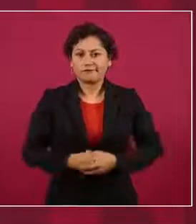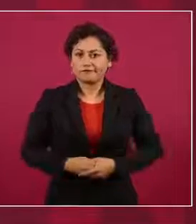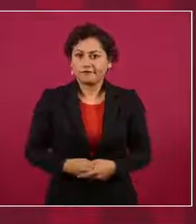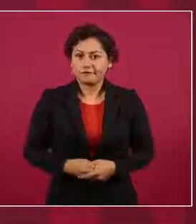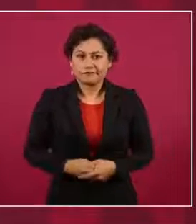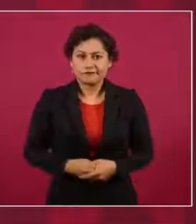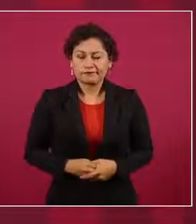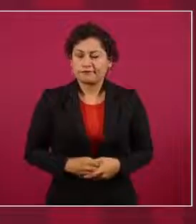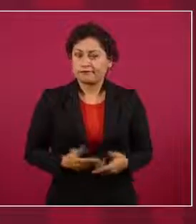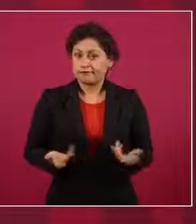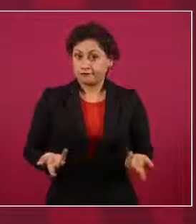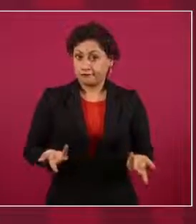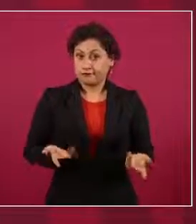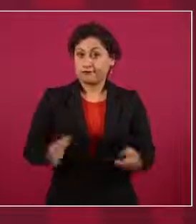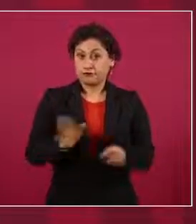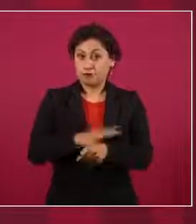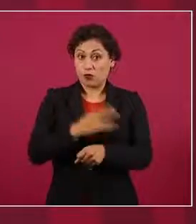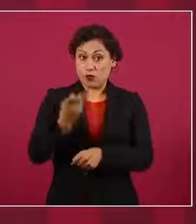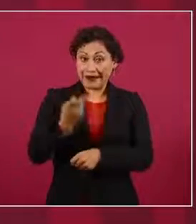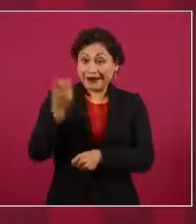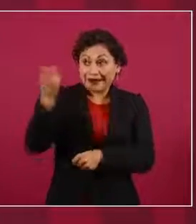Entonces se requiere una reforma